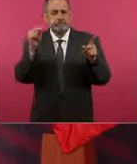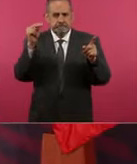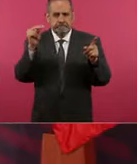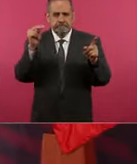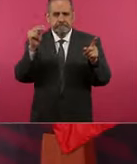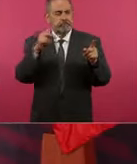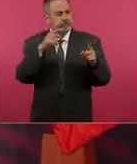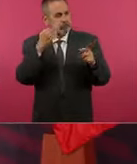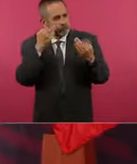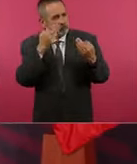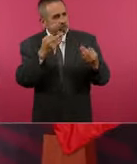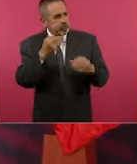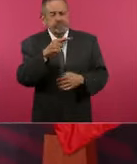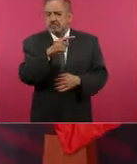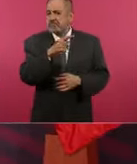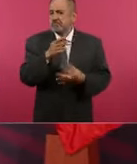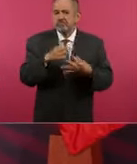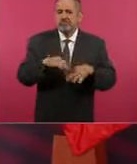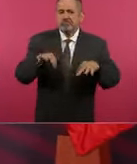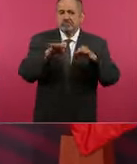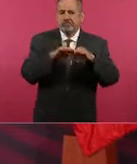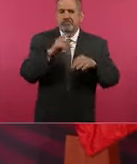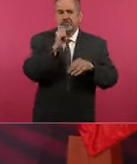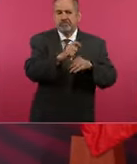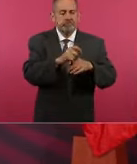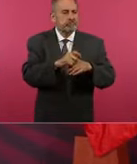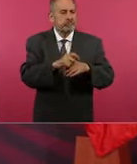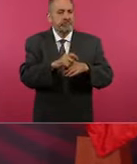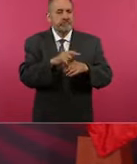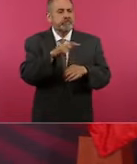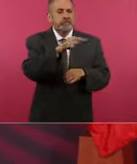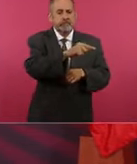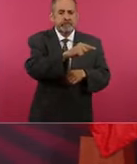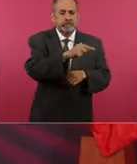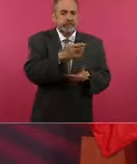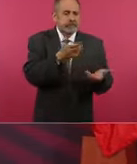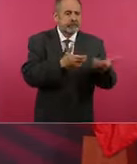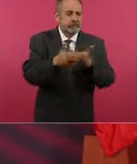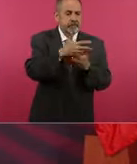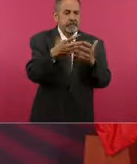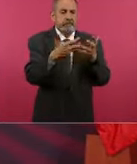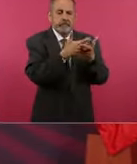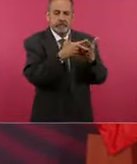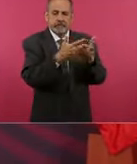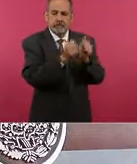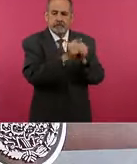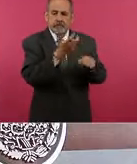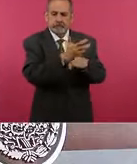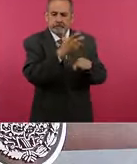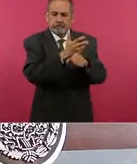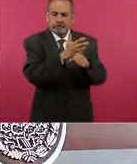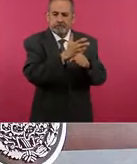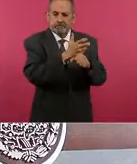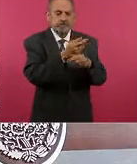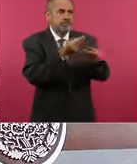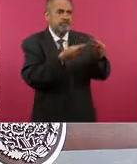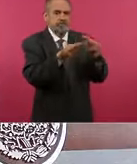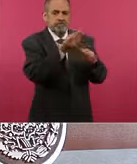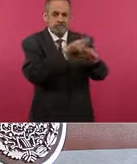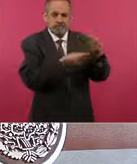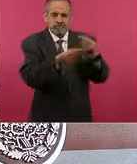demostrada la importancia que tiene la integración económica comercial con Estados Unidos. Ahí